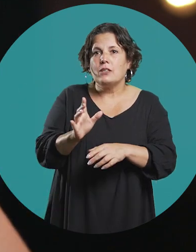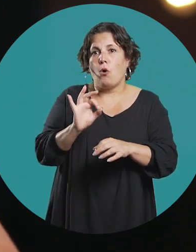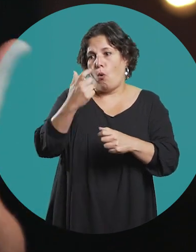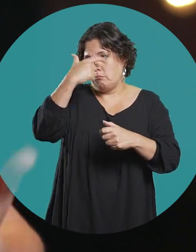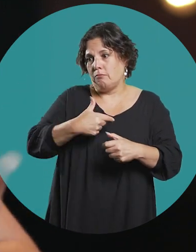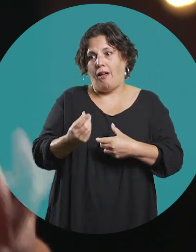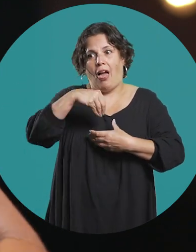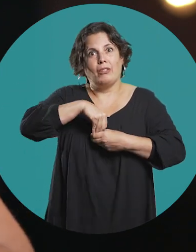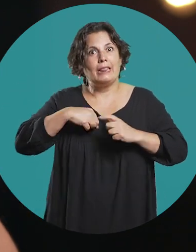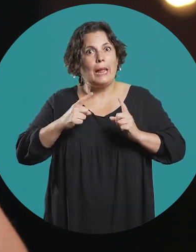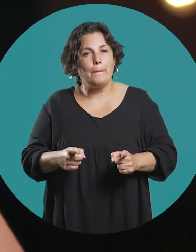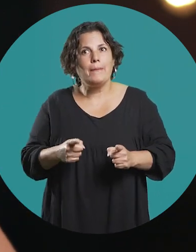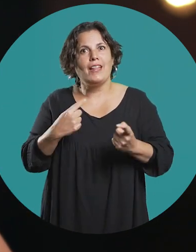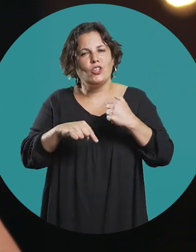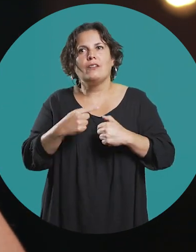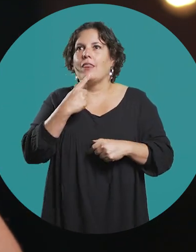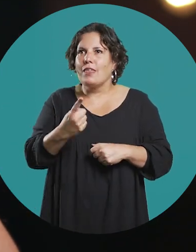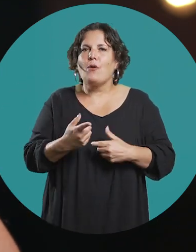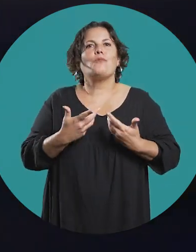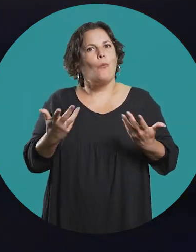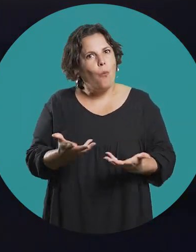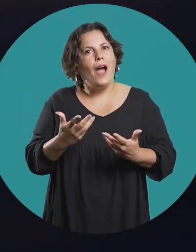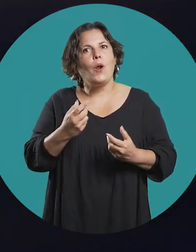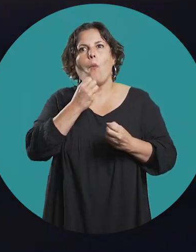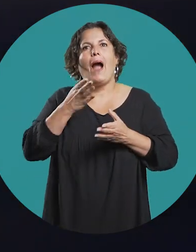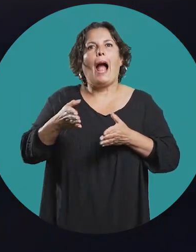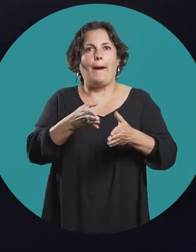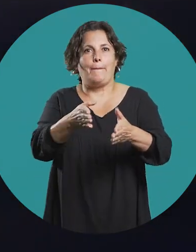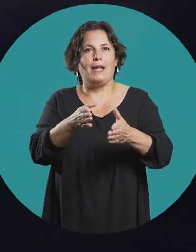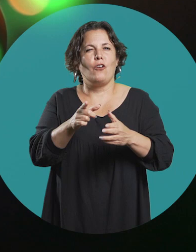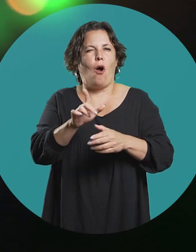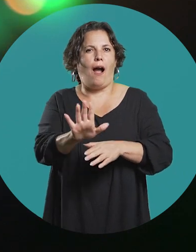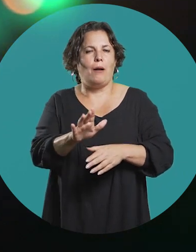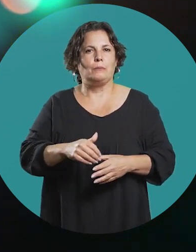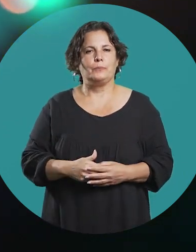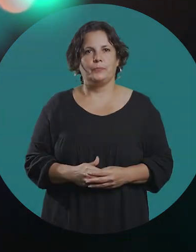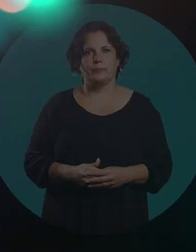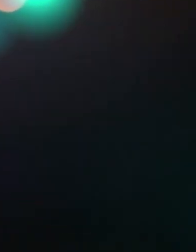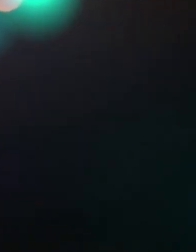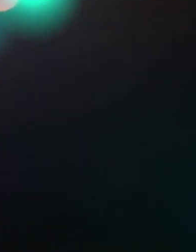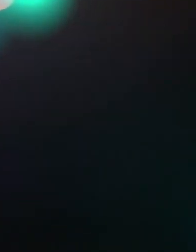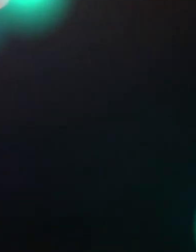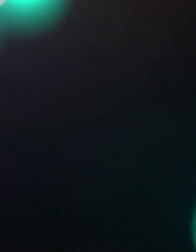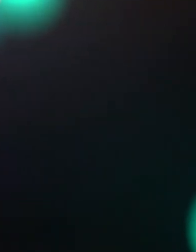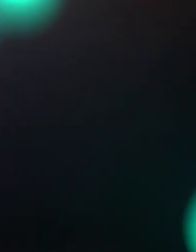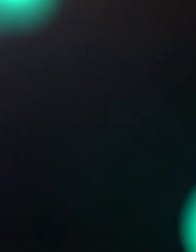cuando me pasa a mí de vuelta, digo, bueno, sí, es por el buen camino, voy por acá.